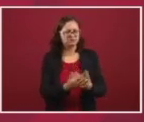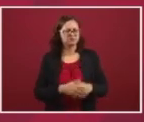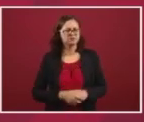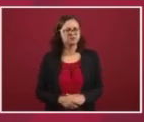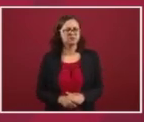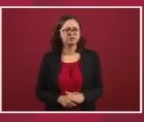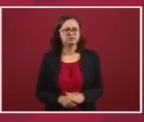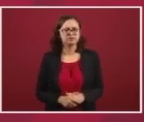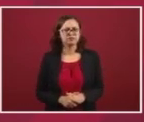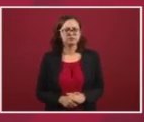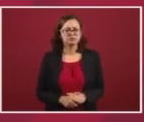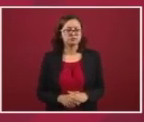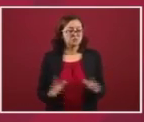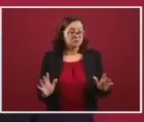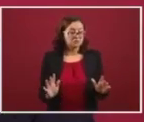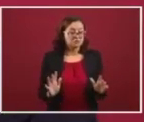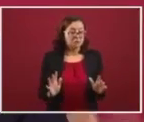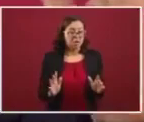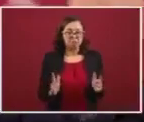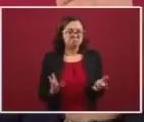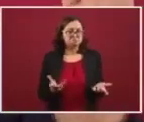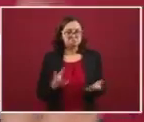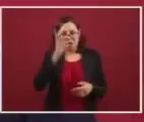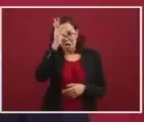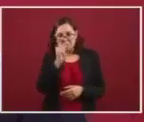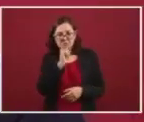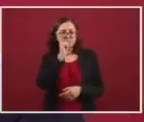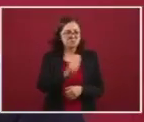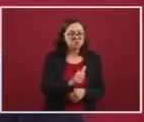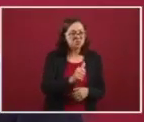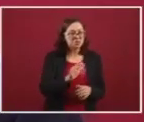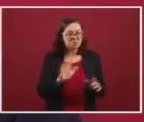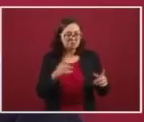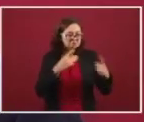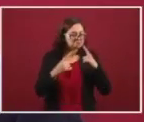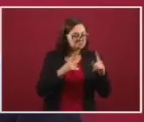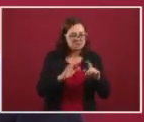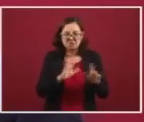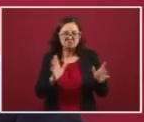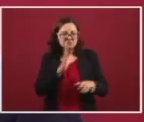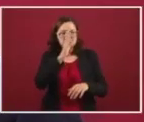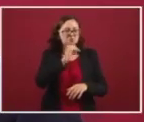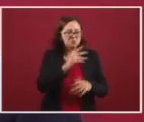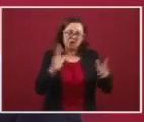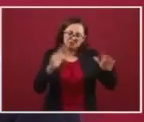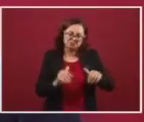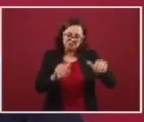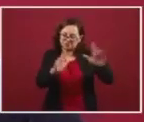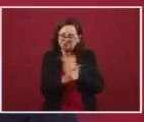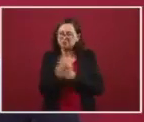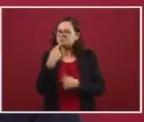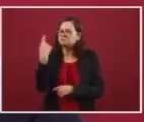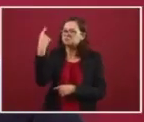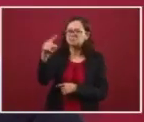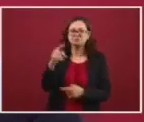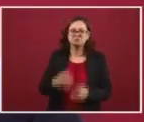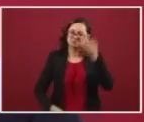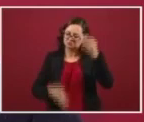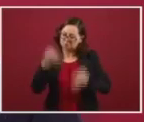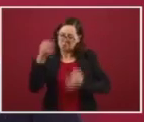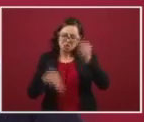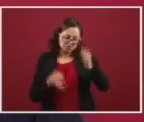si no hay arreglo, pues quedamos en libertad y a